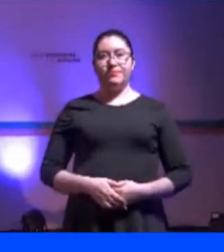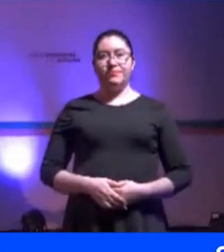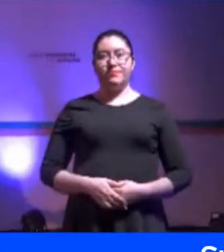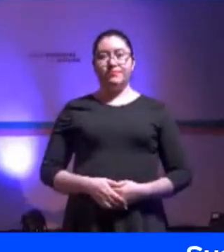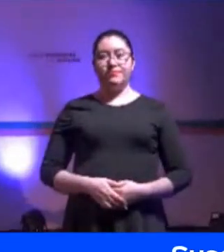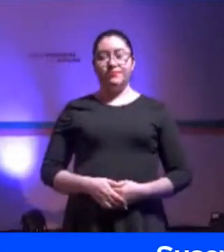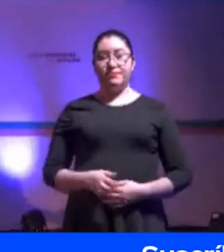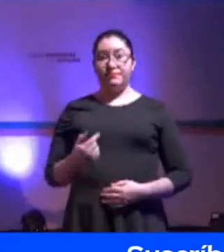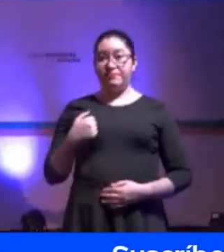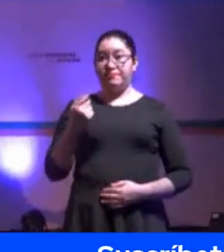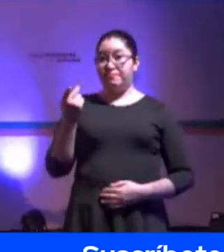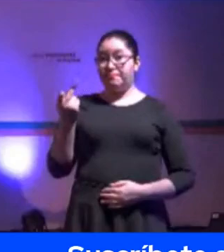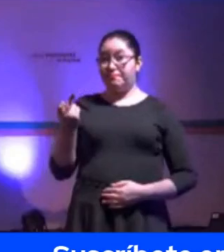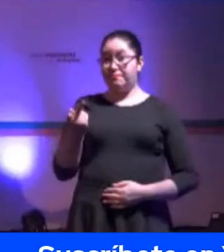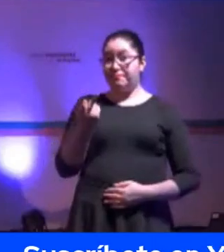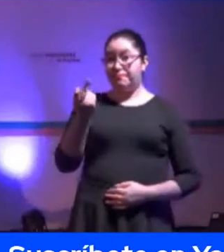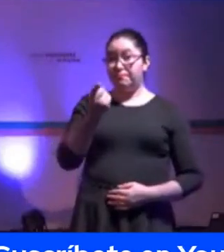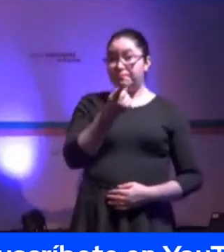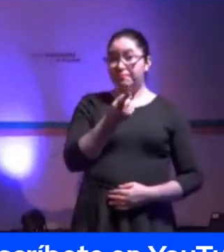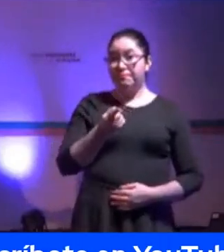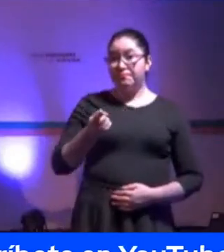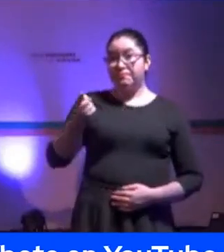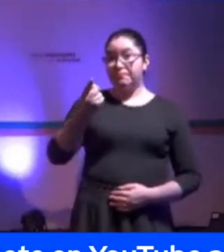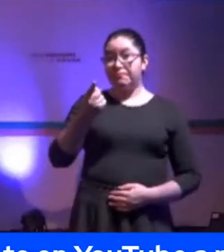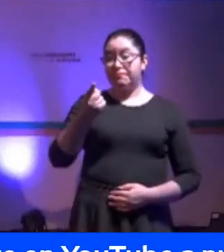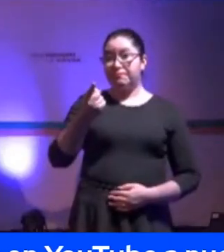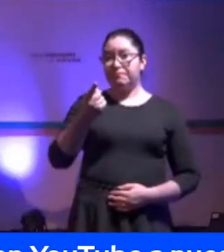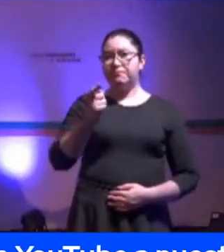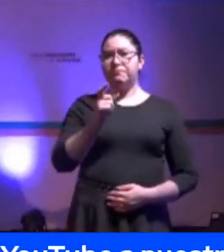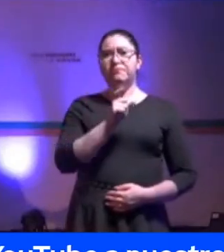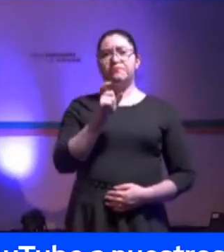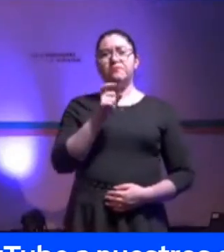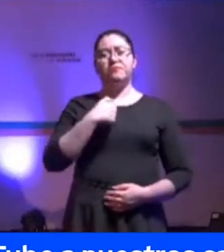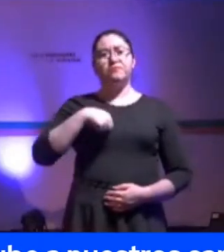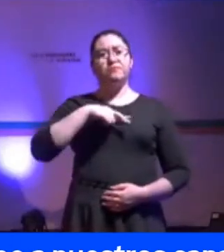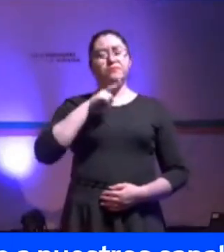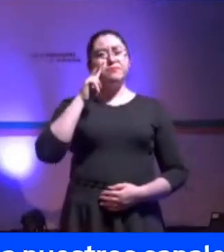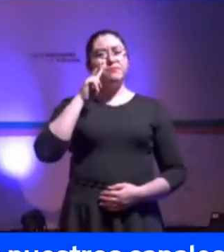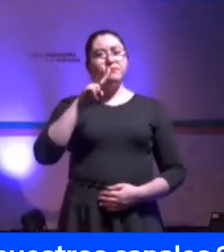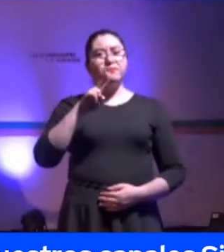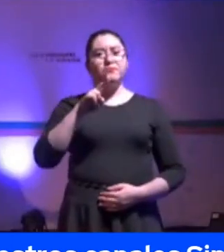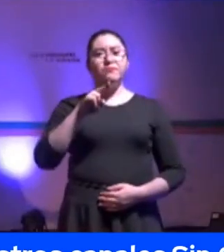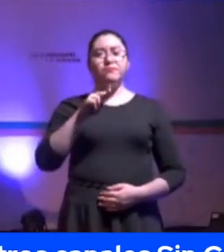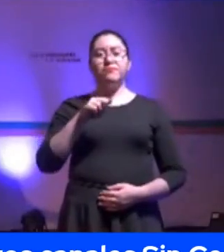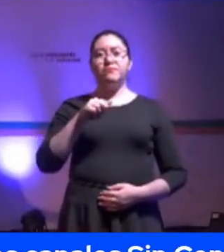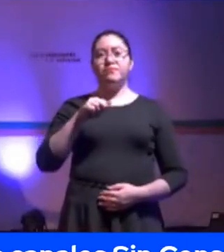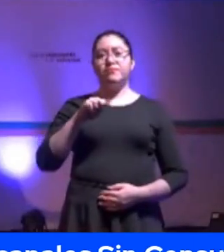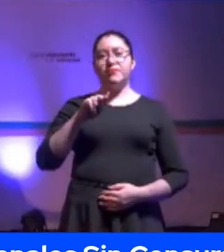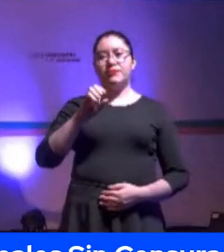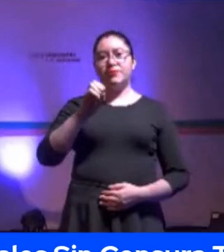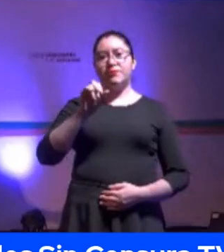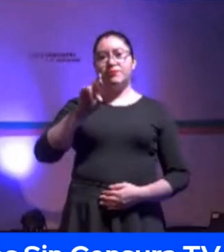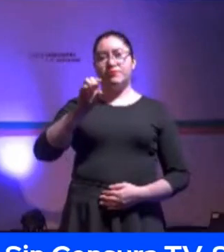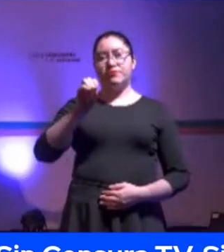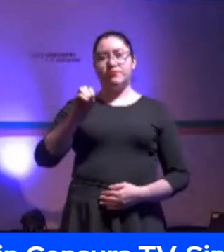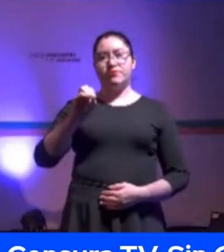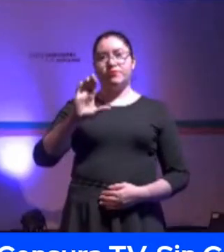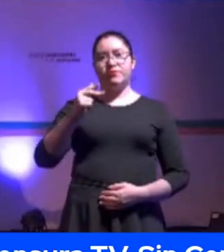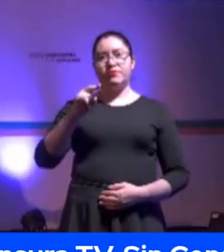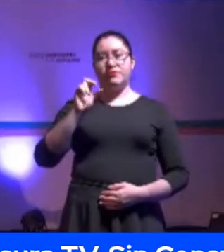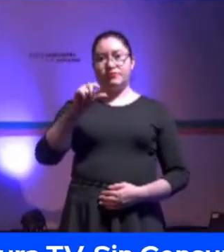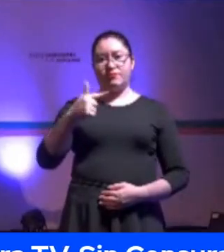Yo les pregunto, ¿cuándo íbamos a ver a Miguel Ángel Osorio Chong?